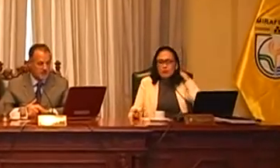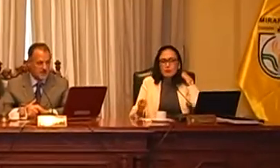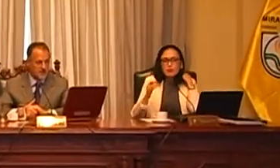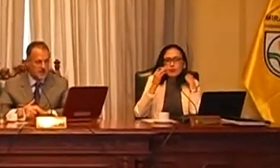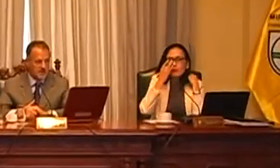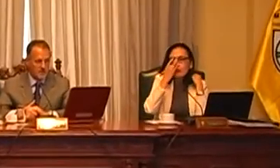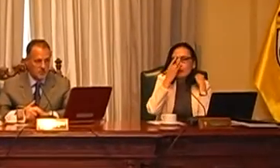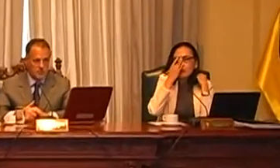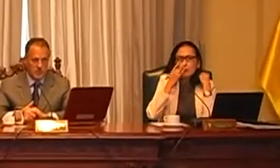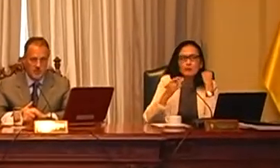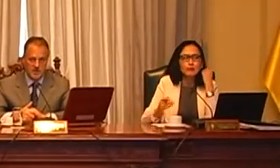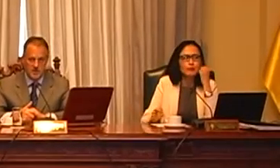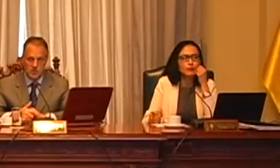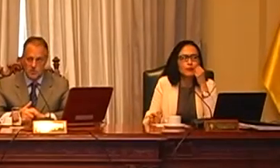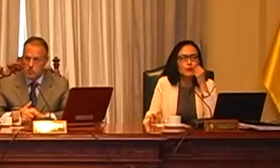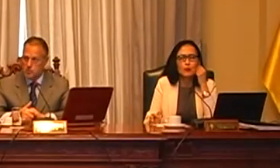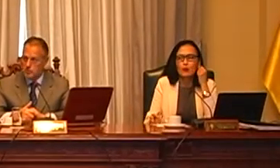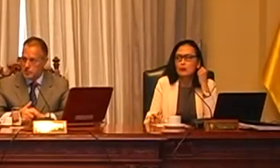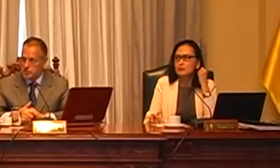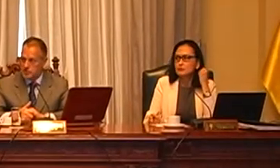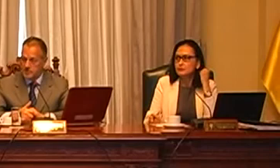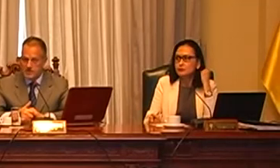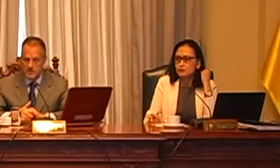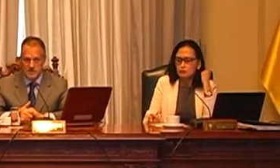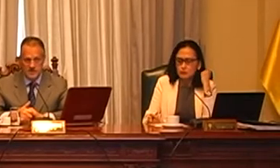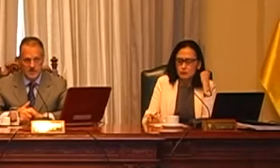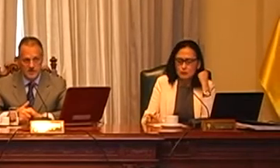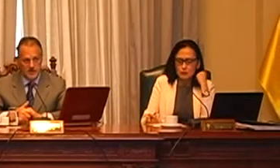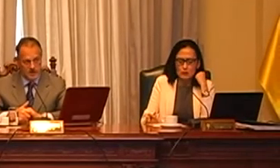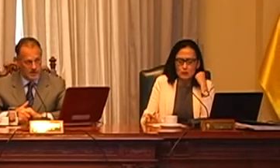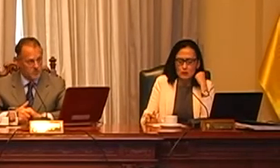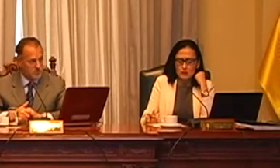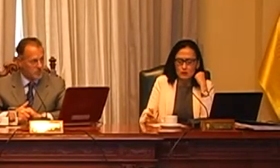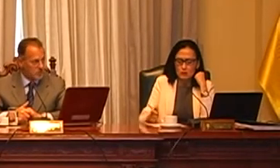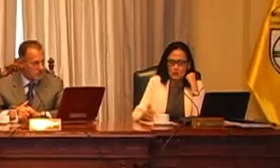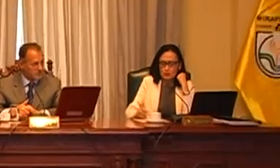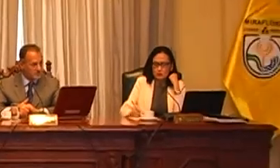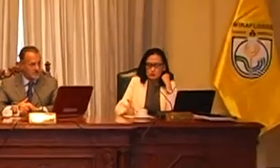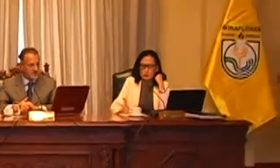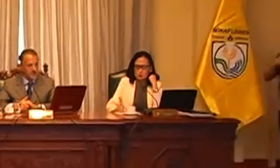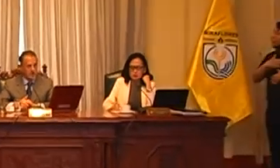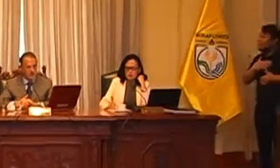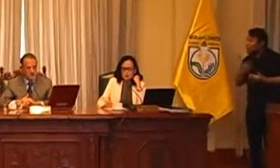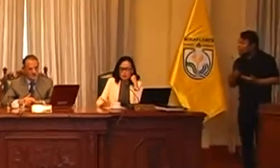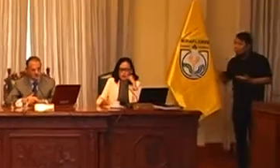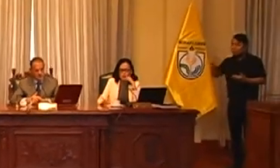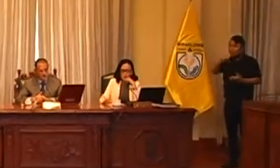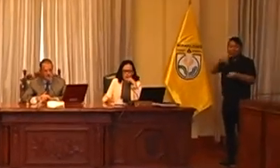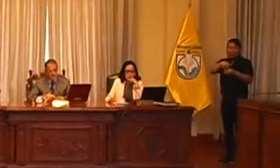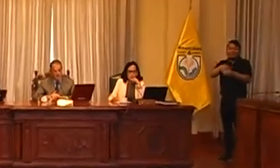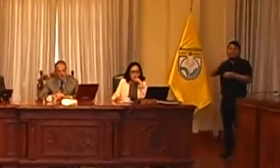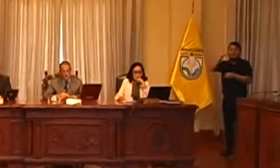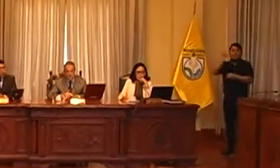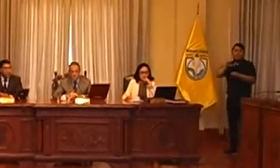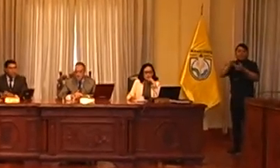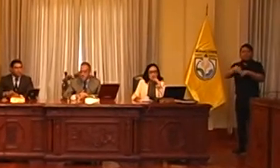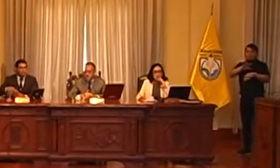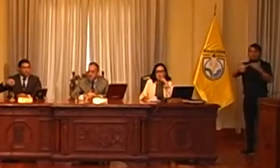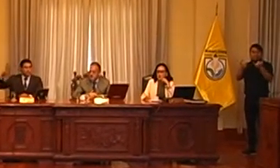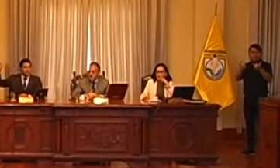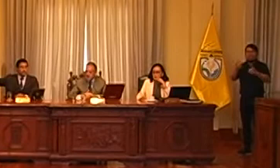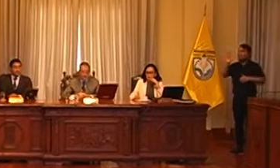aprobación del acta para la ejecución inmediata de los acuerdos tomados esta mañana. Aquellos miembros del Consejo que estén a favor, si no se expresaron, señal de